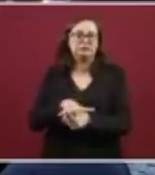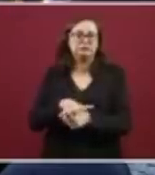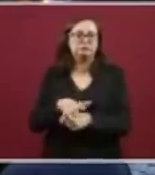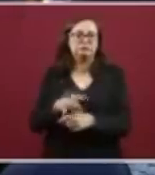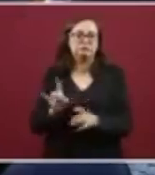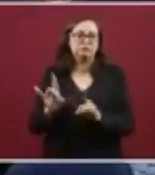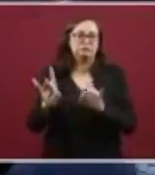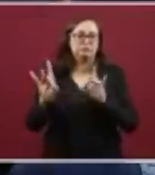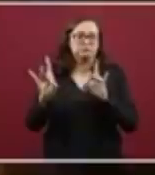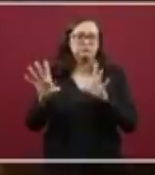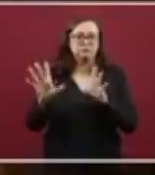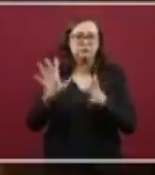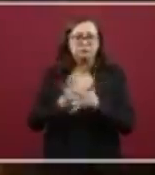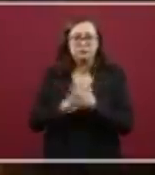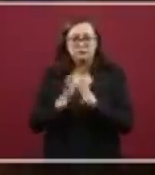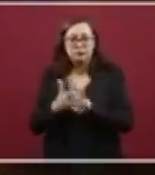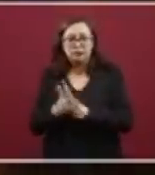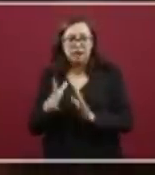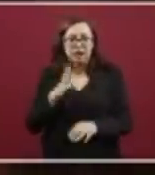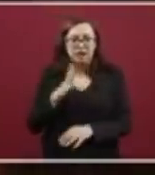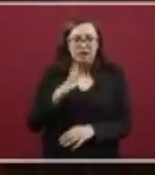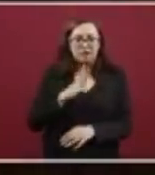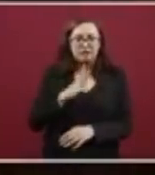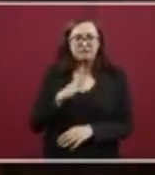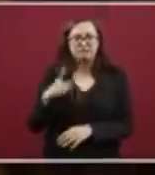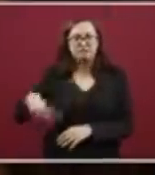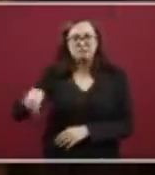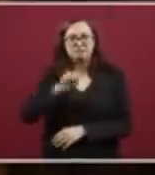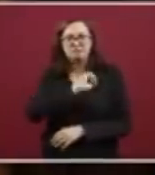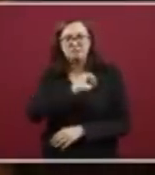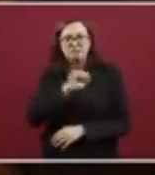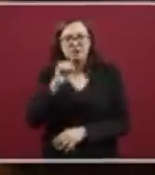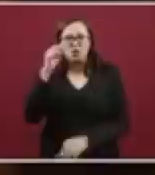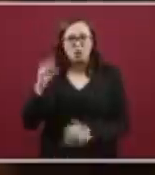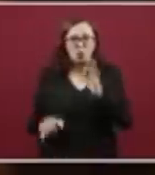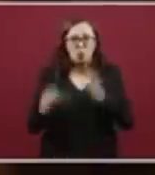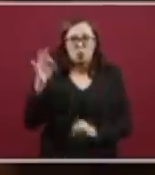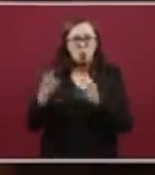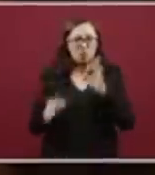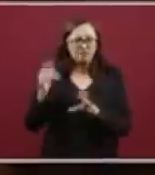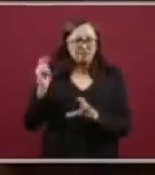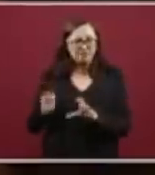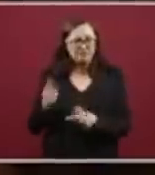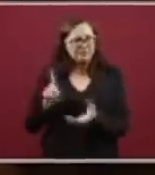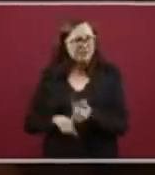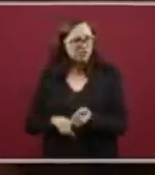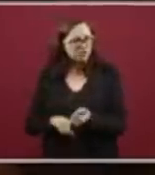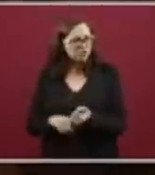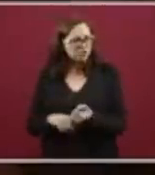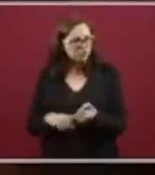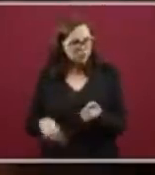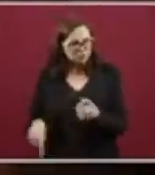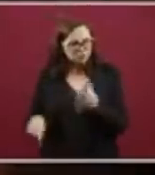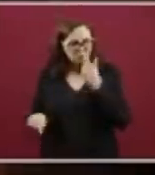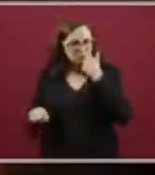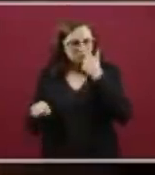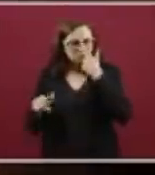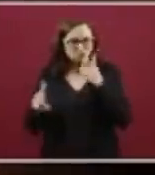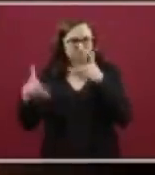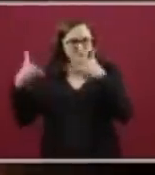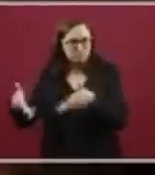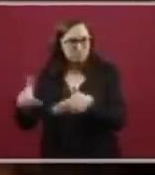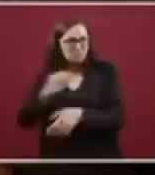el caso, de la criminalidad con los jueces. ¿Estamos hablando de organizaciones específicamente del